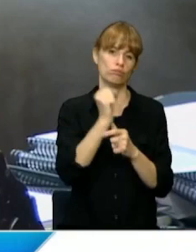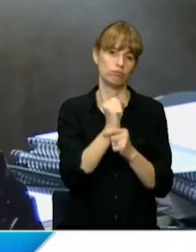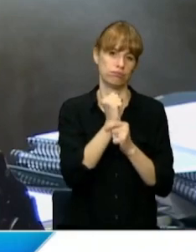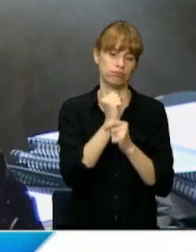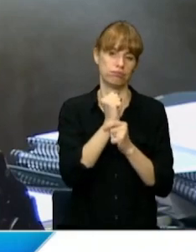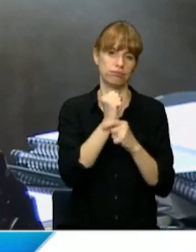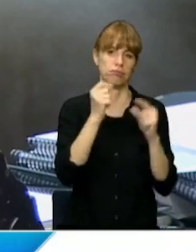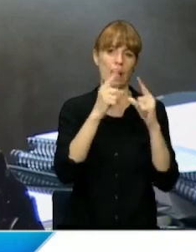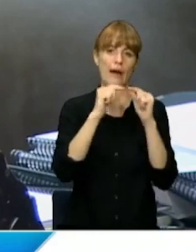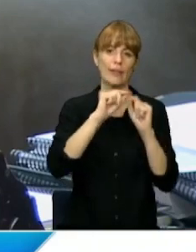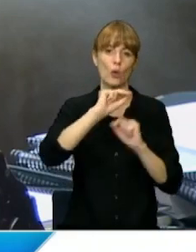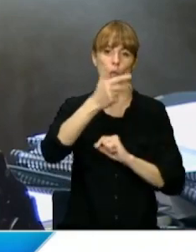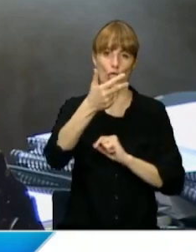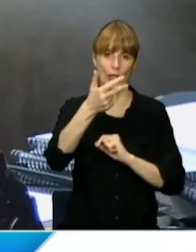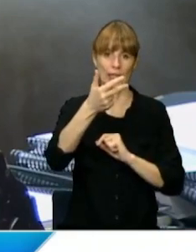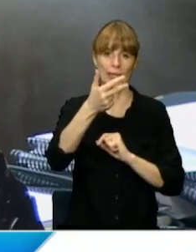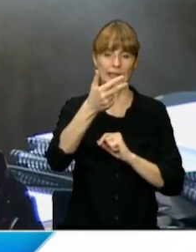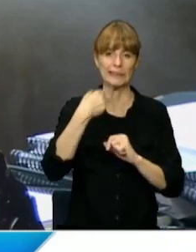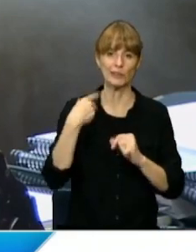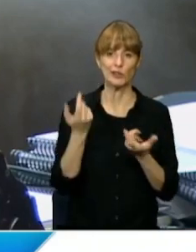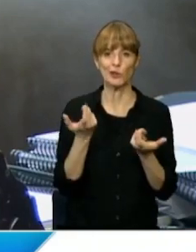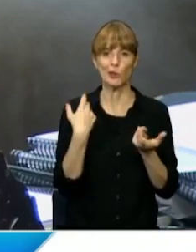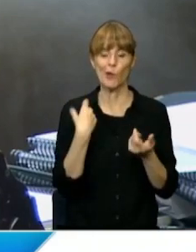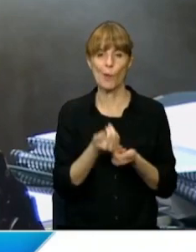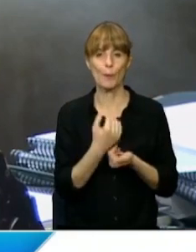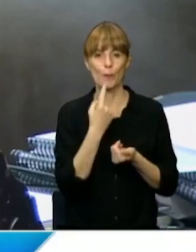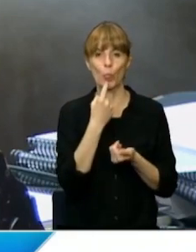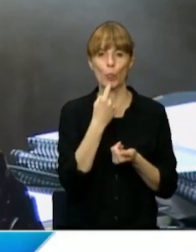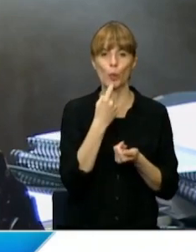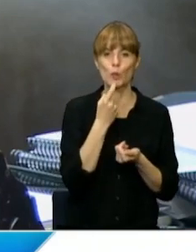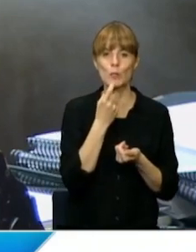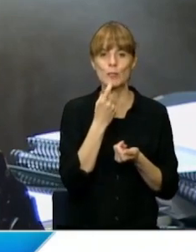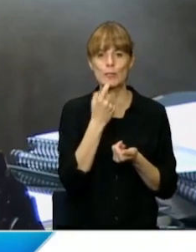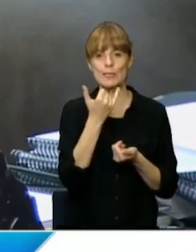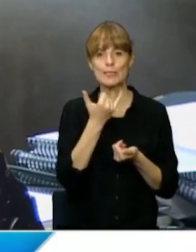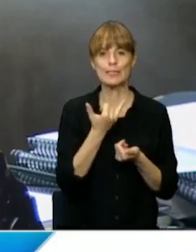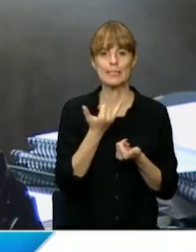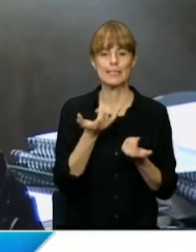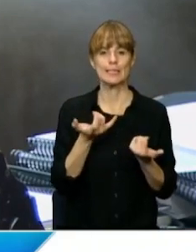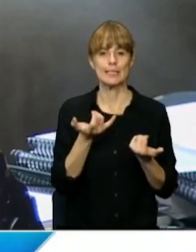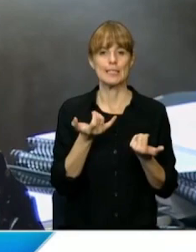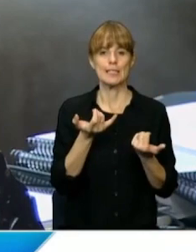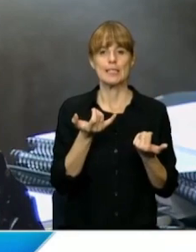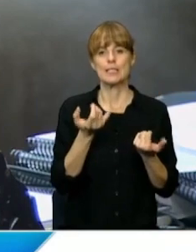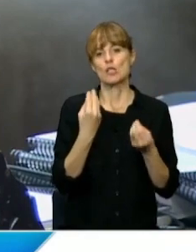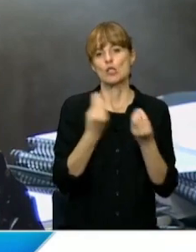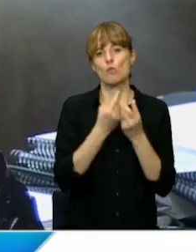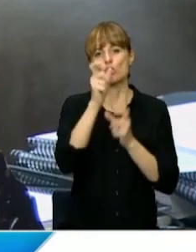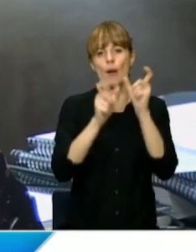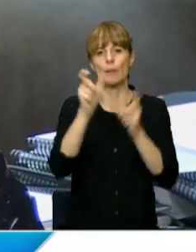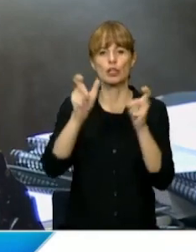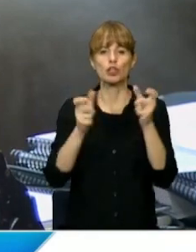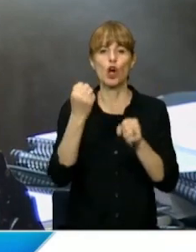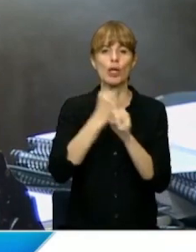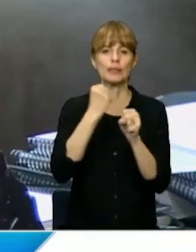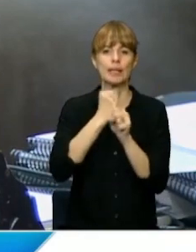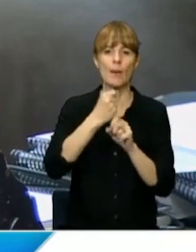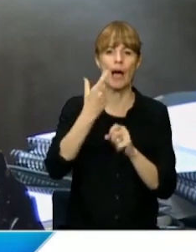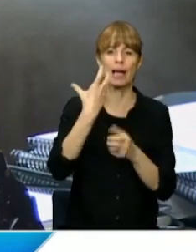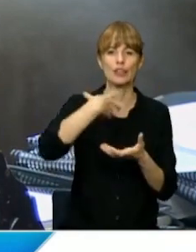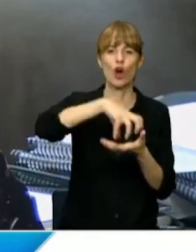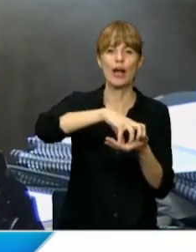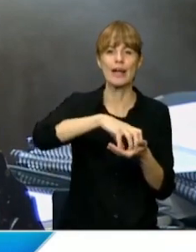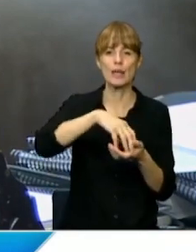genera tanta inquietud, tanta incertidumbre, tanto sosiego para muchísimas personas que trabajan en distintos organismos públicos del